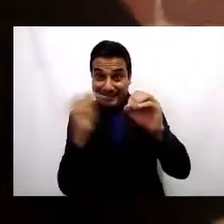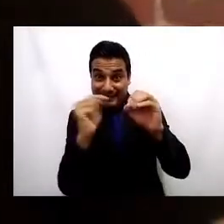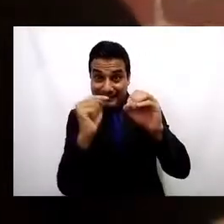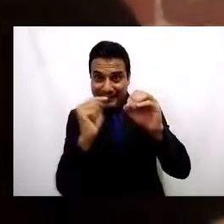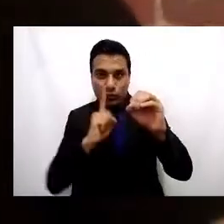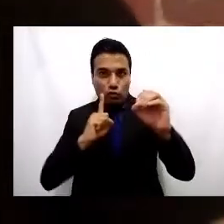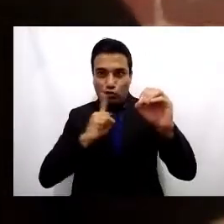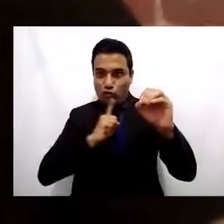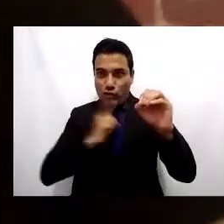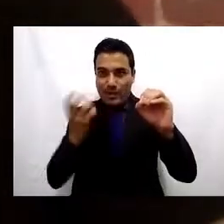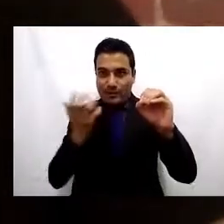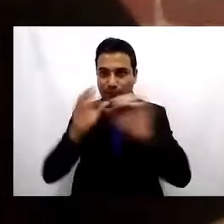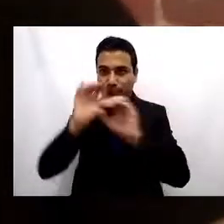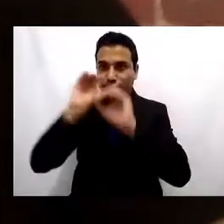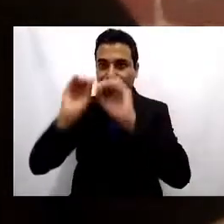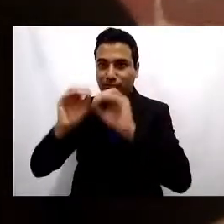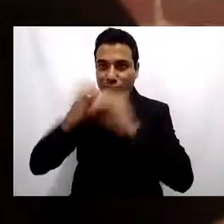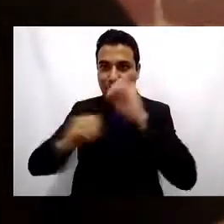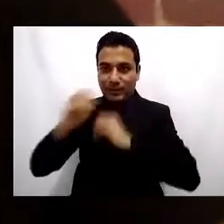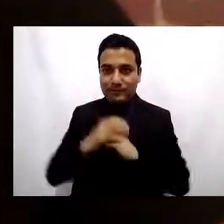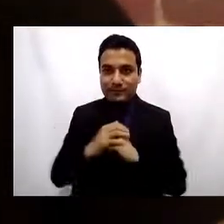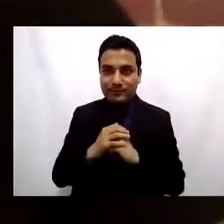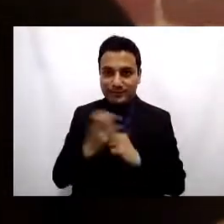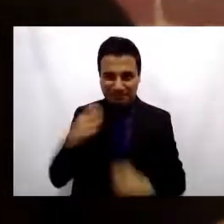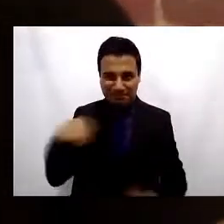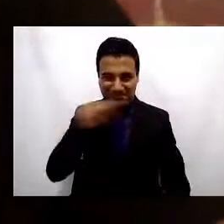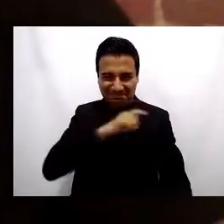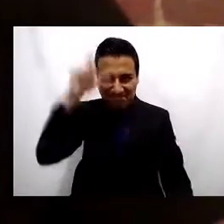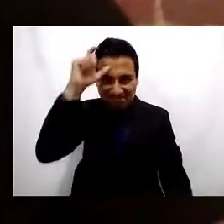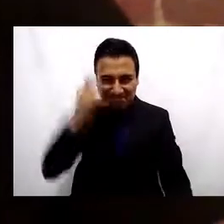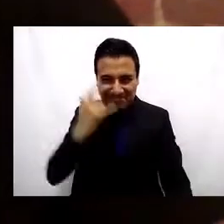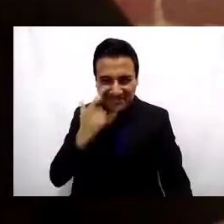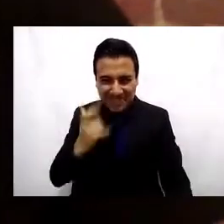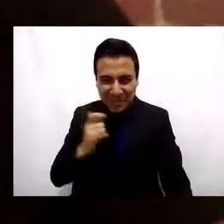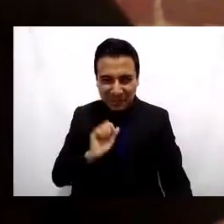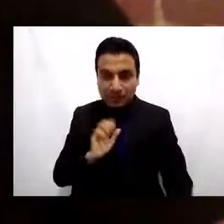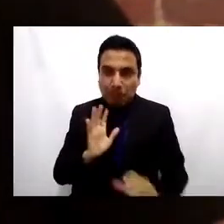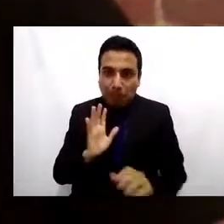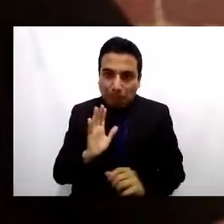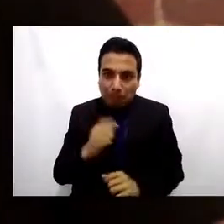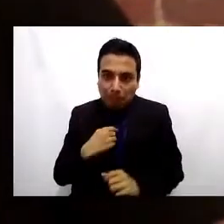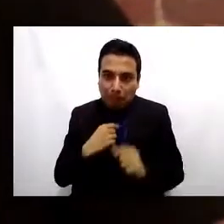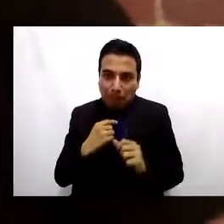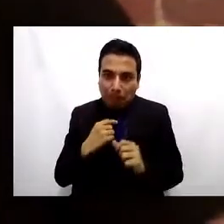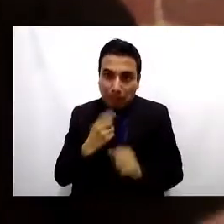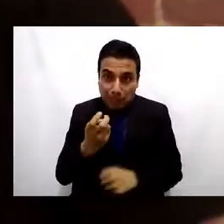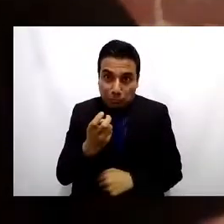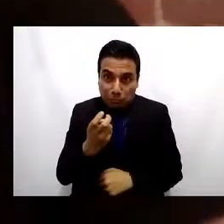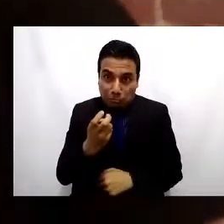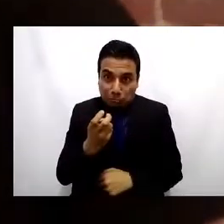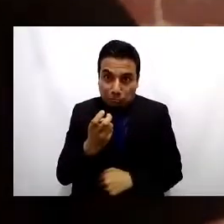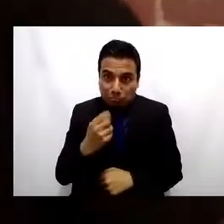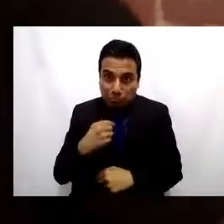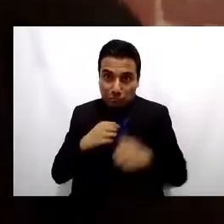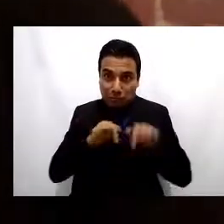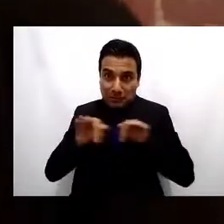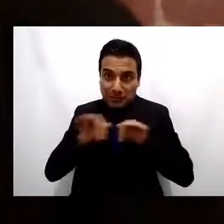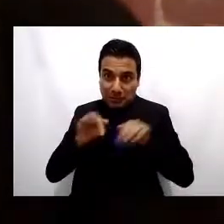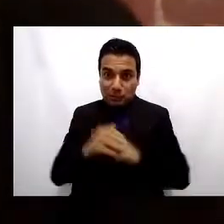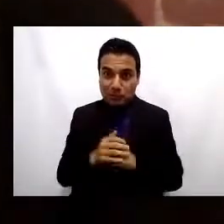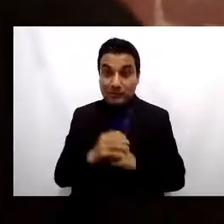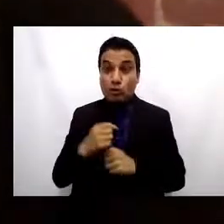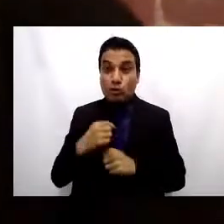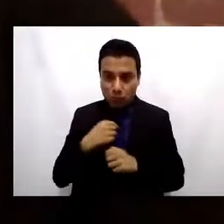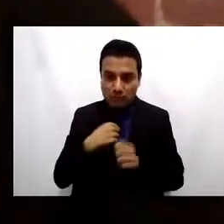manera más sencilla para mí de explicar lo que hago cada vez que me siento a escribir algo, que me siento a montar algo. Ahora